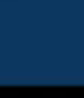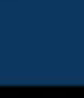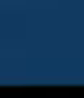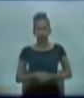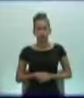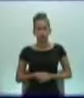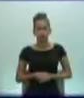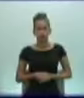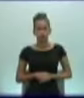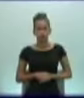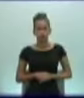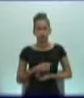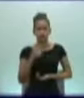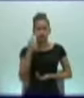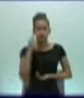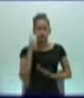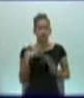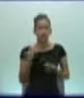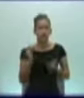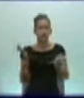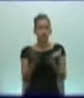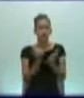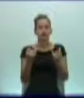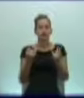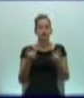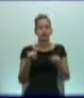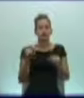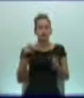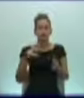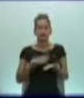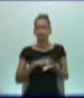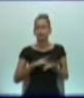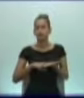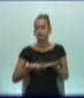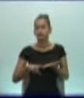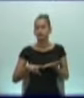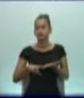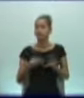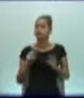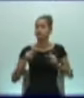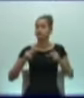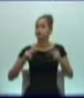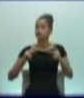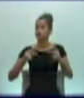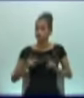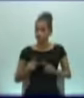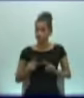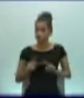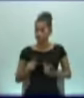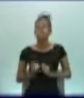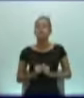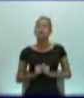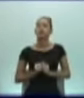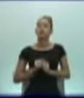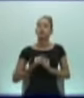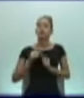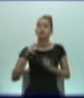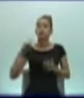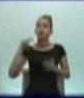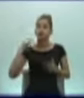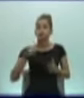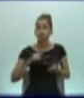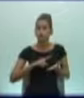Veamos entonces cuál es el estudio individual a trabajar durante la semana. Vuelvo a insistir, aunque siempre lo digo en todas las clases, durante la